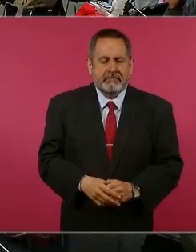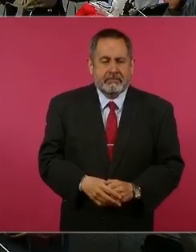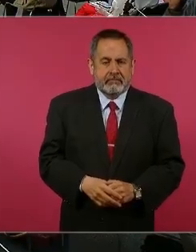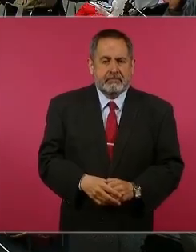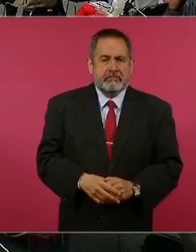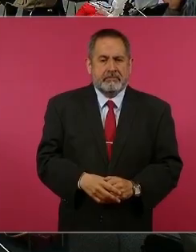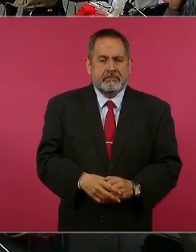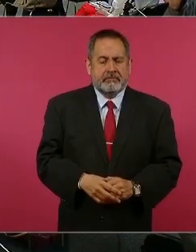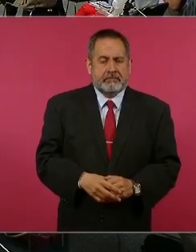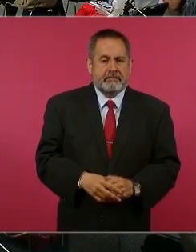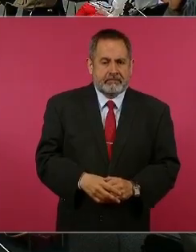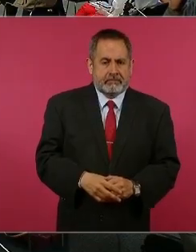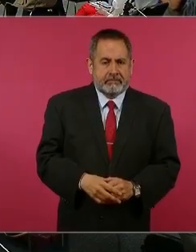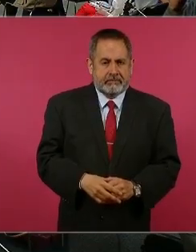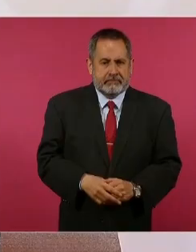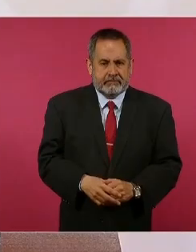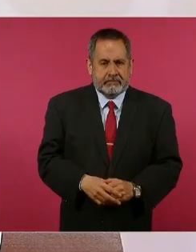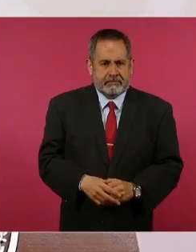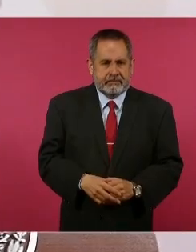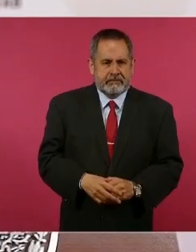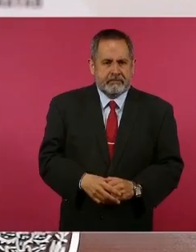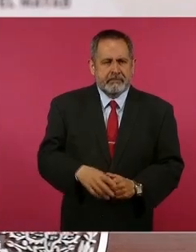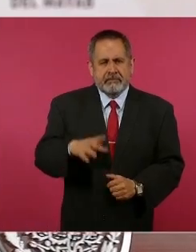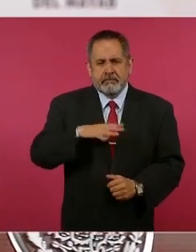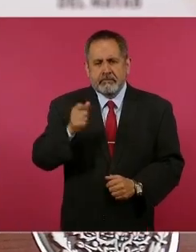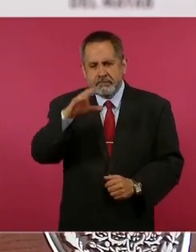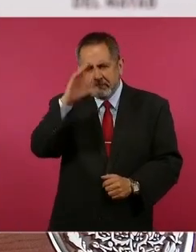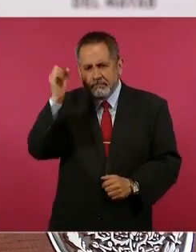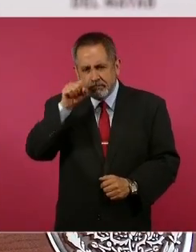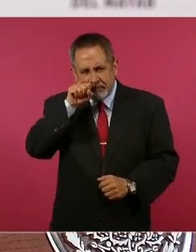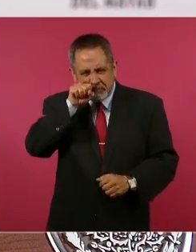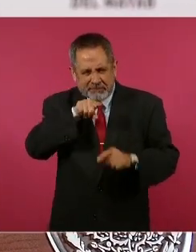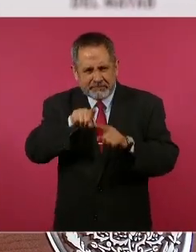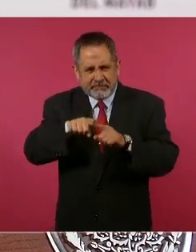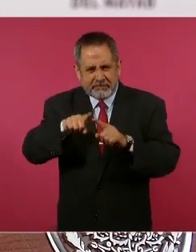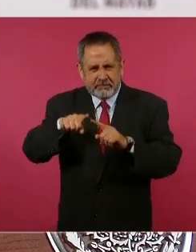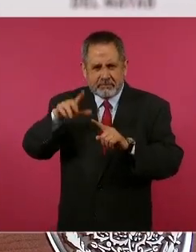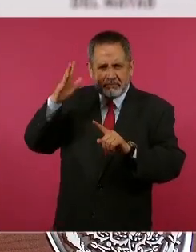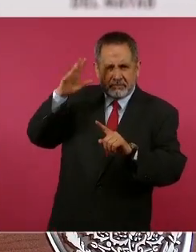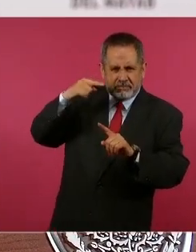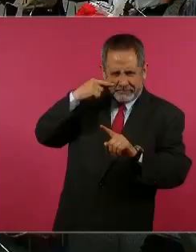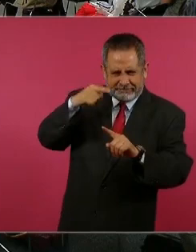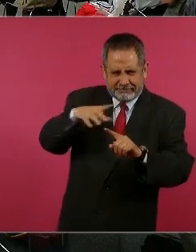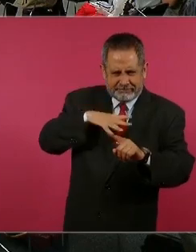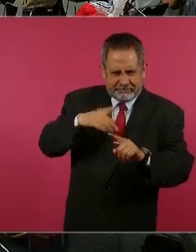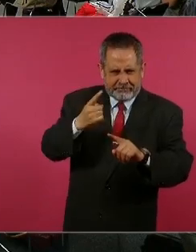Hay una que es tomada al salir el sol,